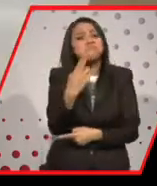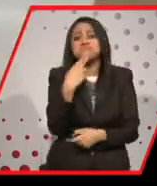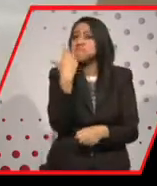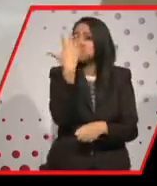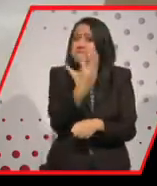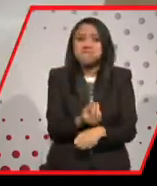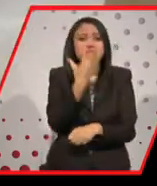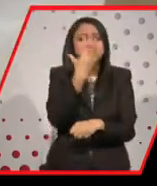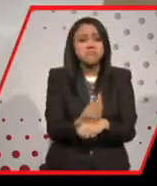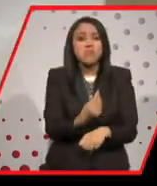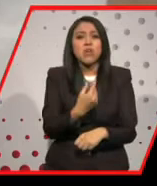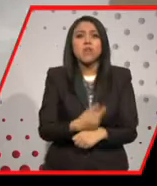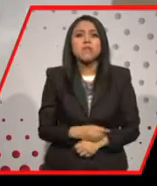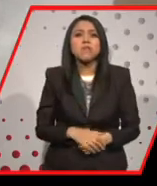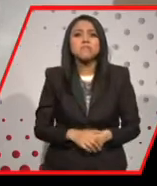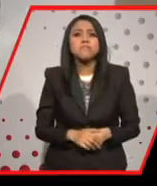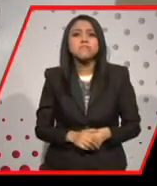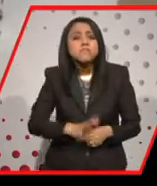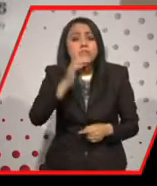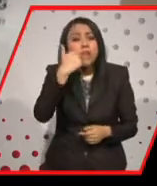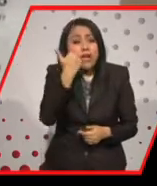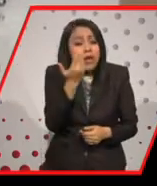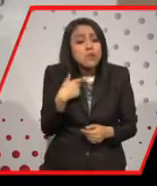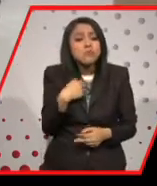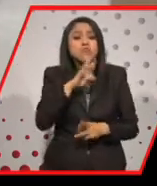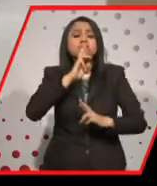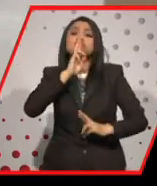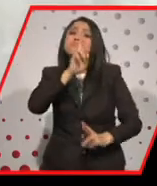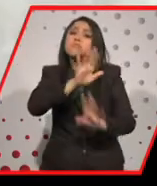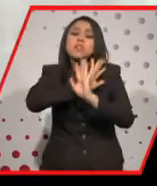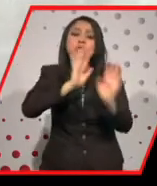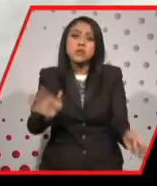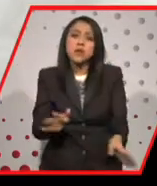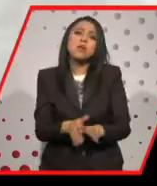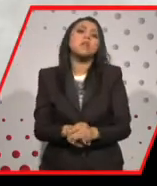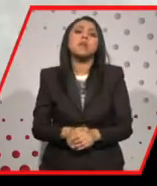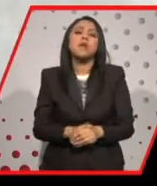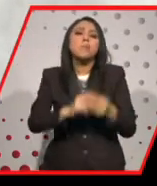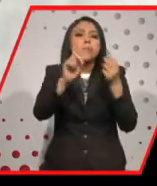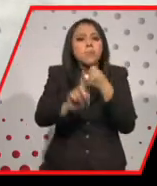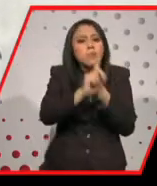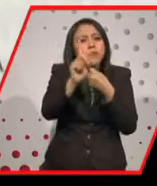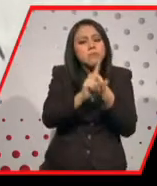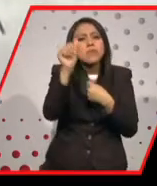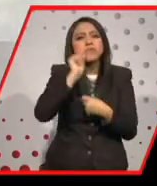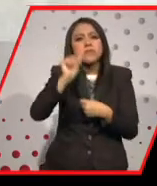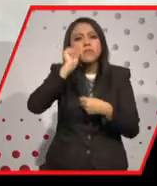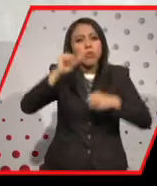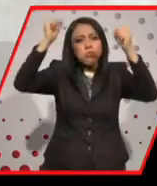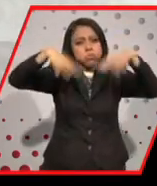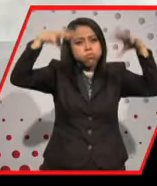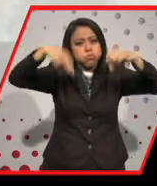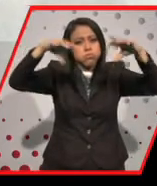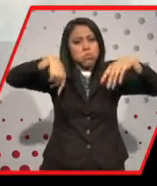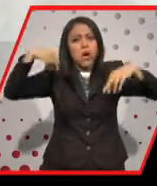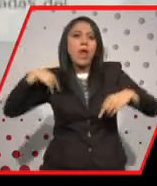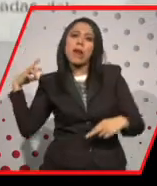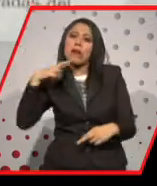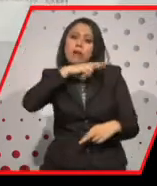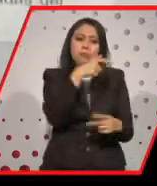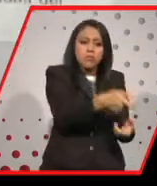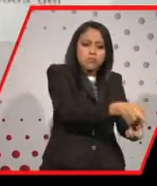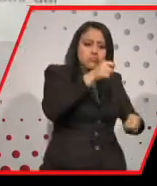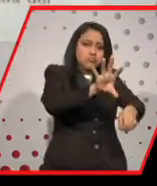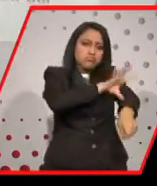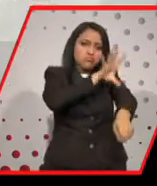Lo que los vecinos piden es una solución a este problema, pues cada que se presenta una tormenta, sea la hora que sea, tienen que correr a desconectar todos sus aparatos